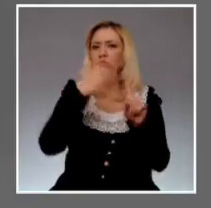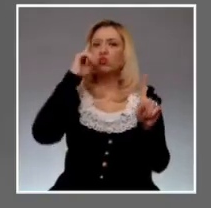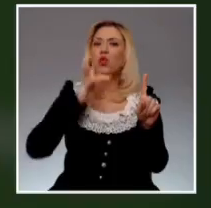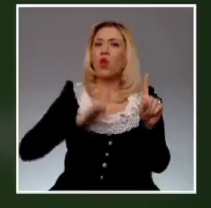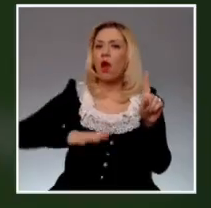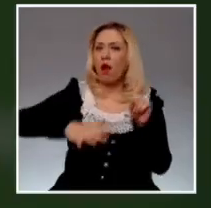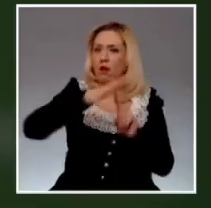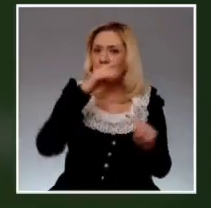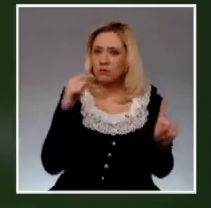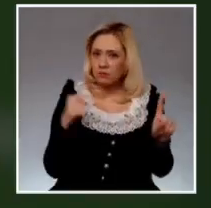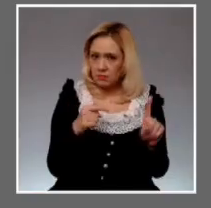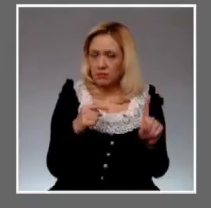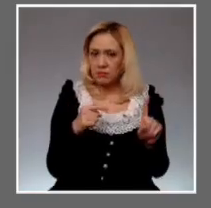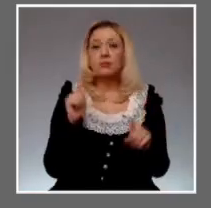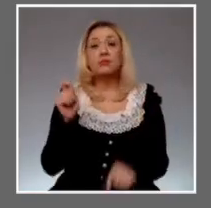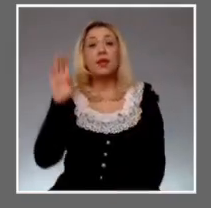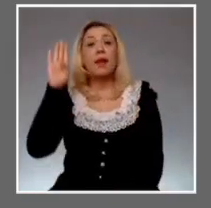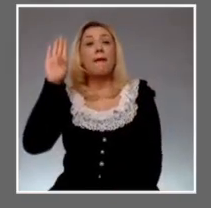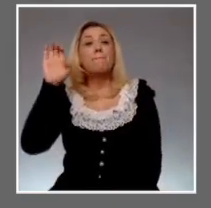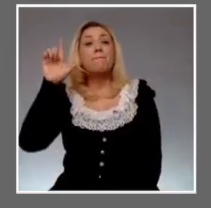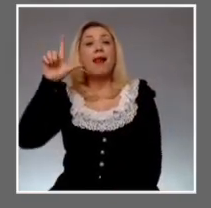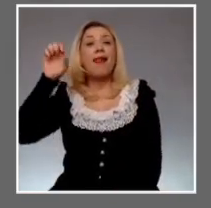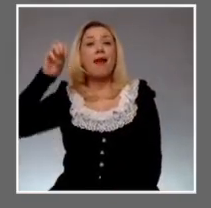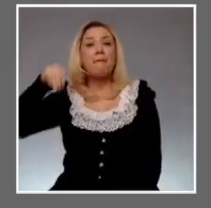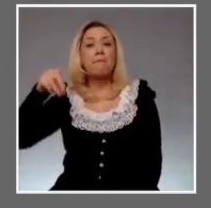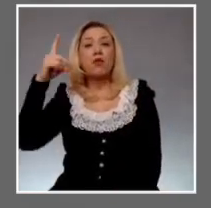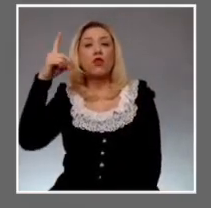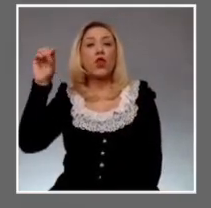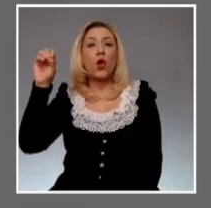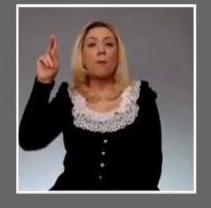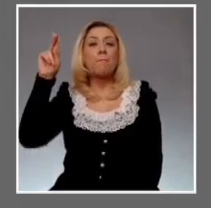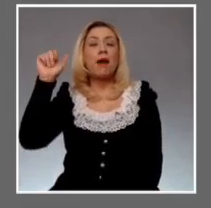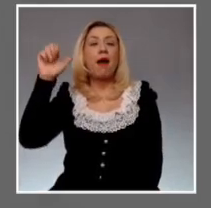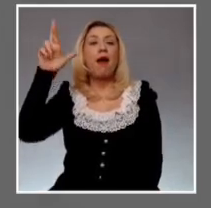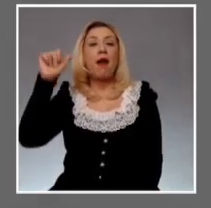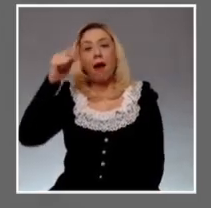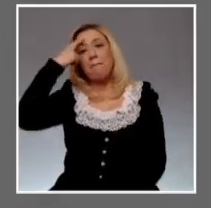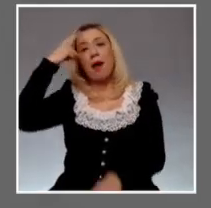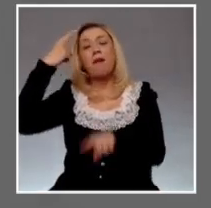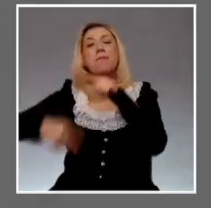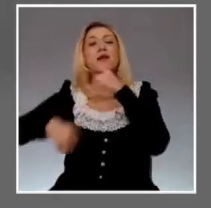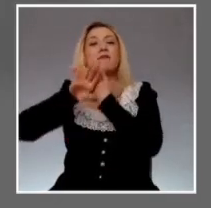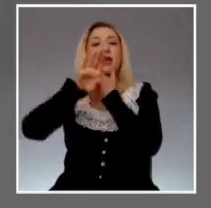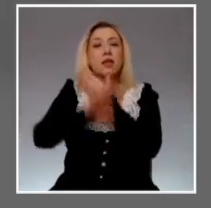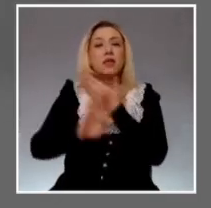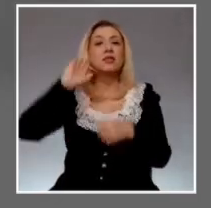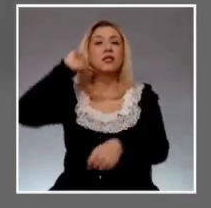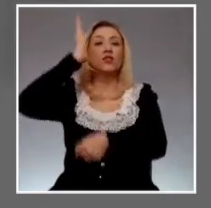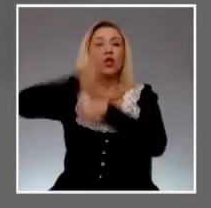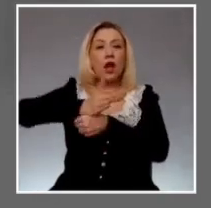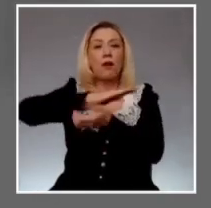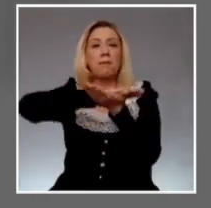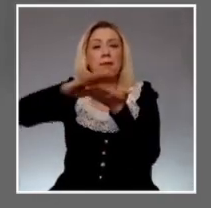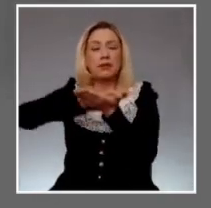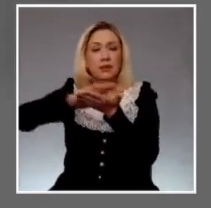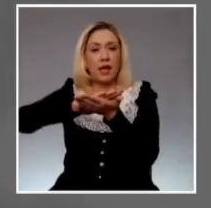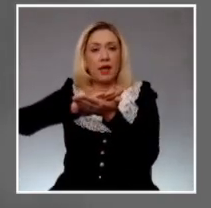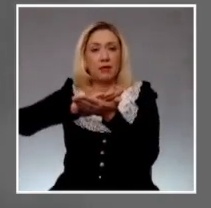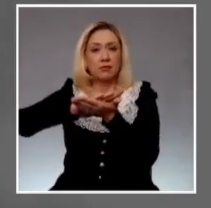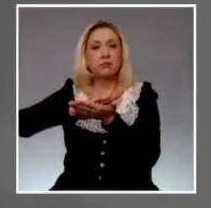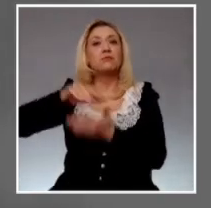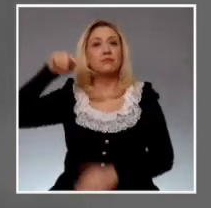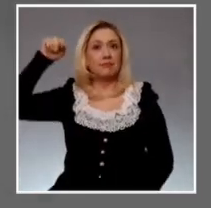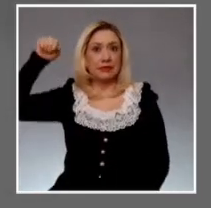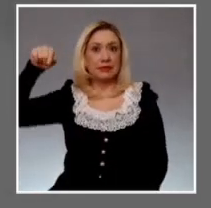la Convención Interamericana para Prevenir, Sancionar y Erradicar la Violencia contra la Mujer, conocida como Belén do Pará, y